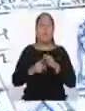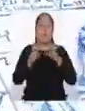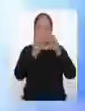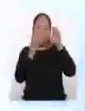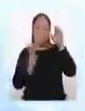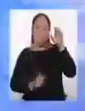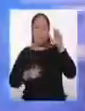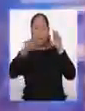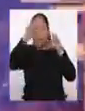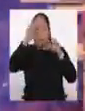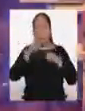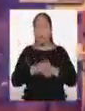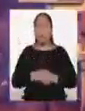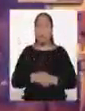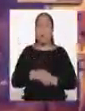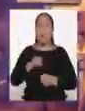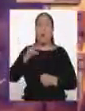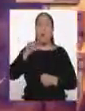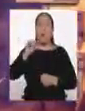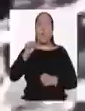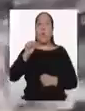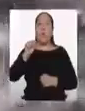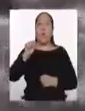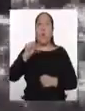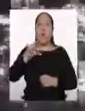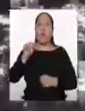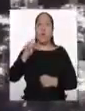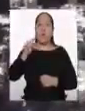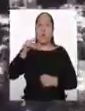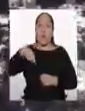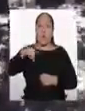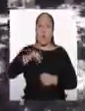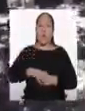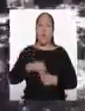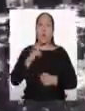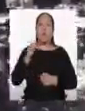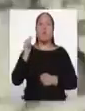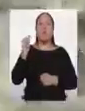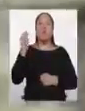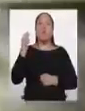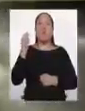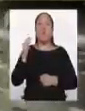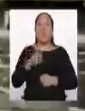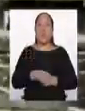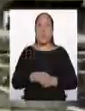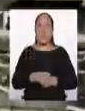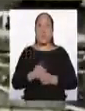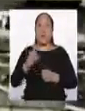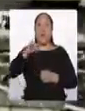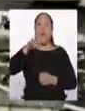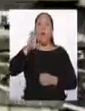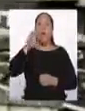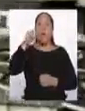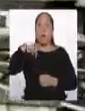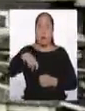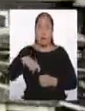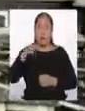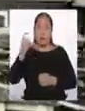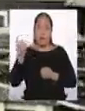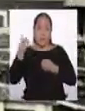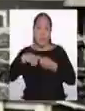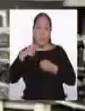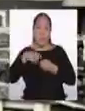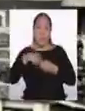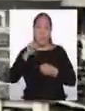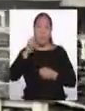Perú. Guayaquil, Tumbes, que era parte de Piura, Jaén, que siendo parte del